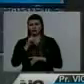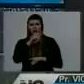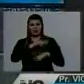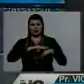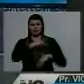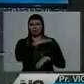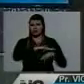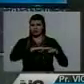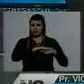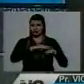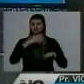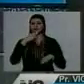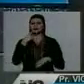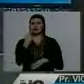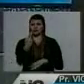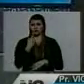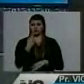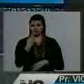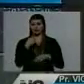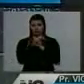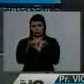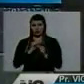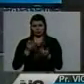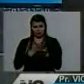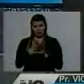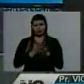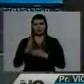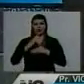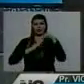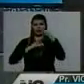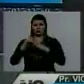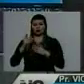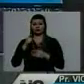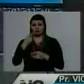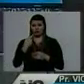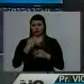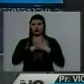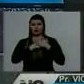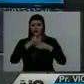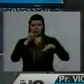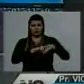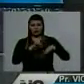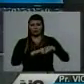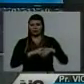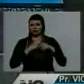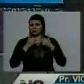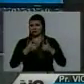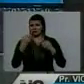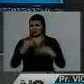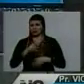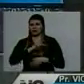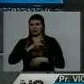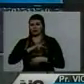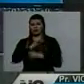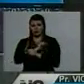ministros. Tú y yo mucho podemos contribuir. Si amamos al Paraguay como buenos patriotas, seremos